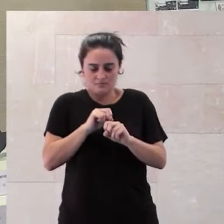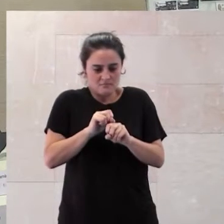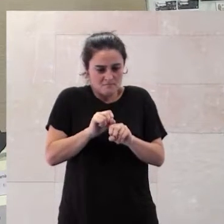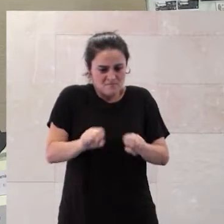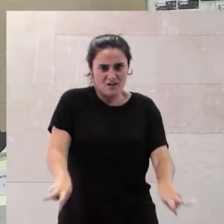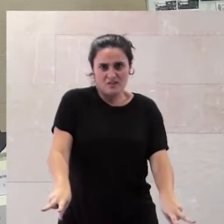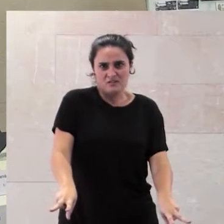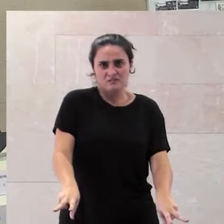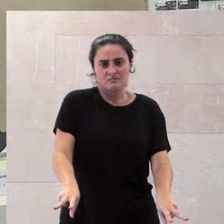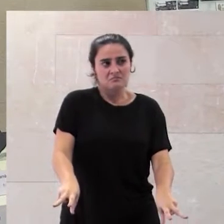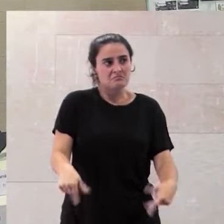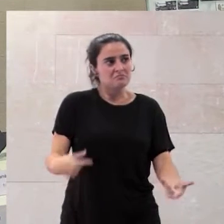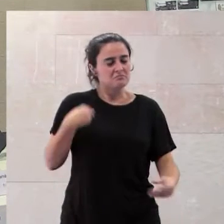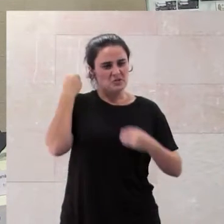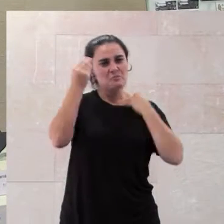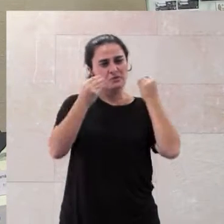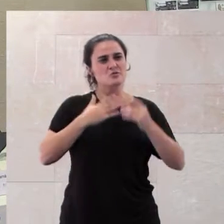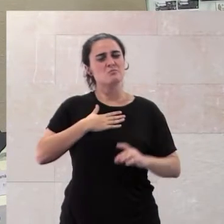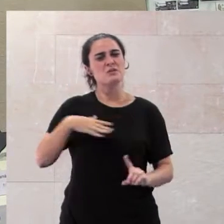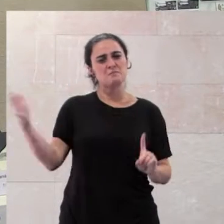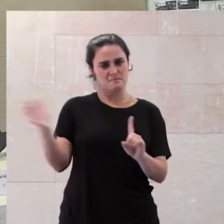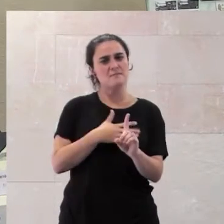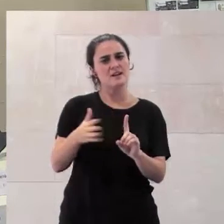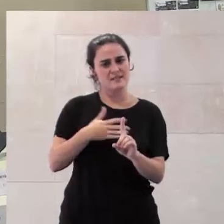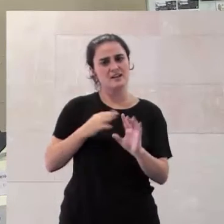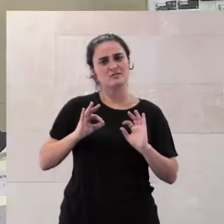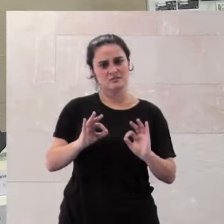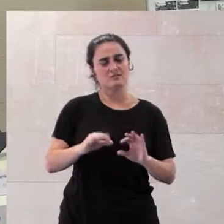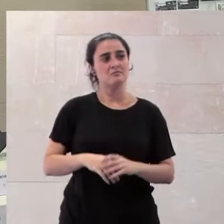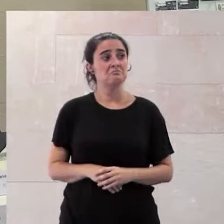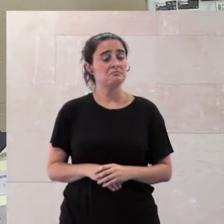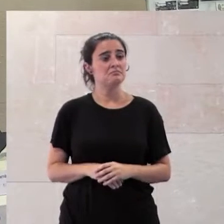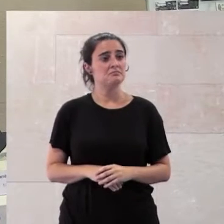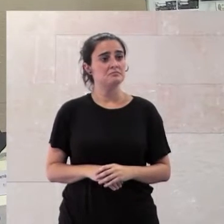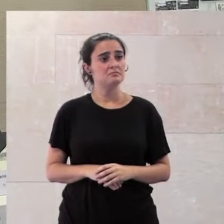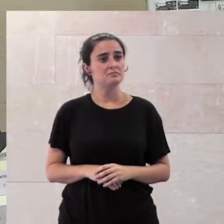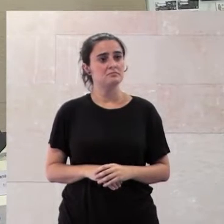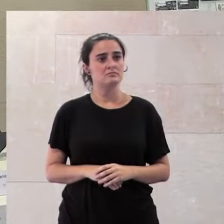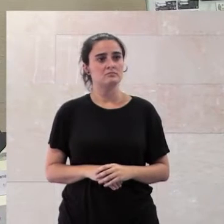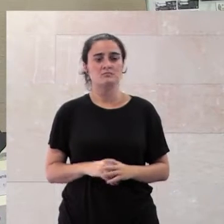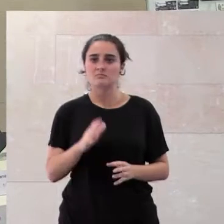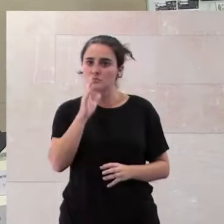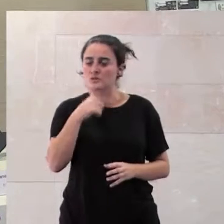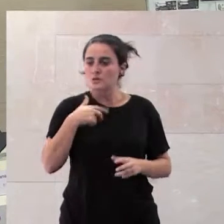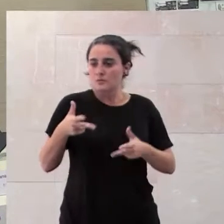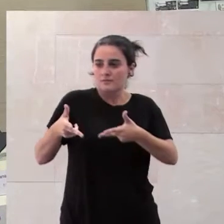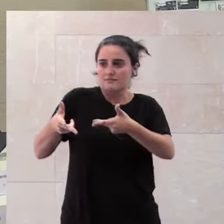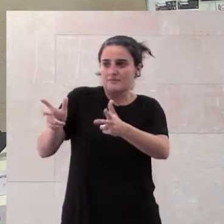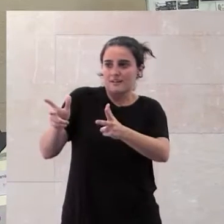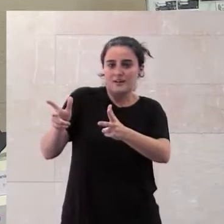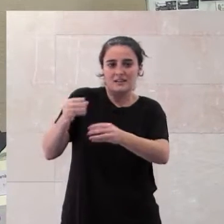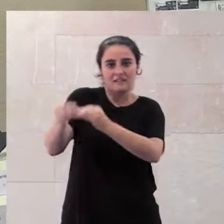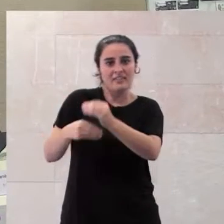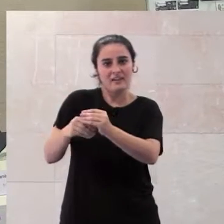y pienso que se puede considerar un maltrato. En parte también dejándole hacer por mí, ¿no? Esta dice